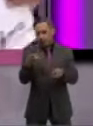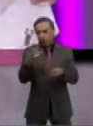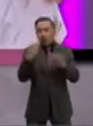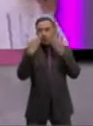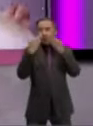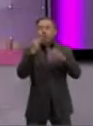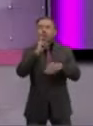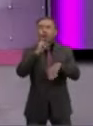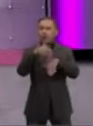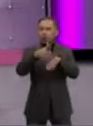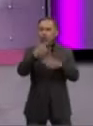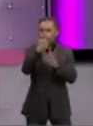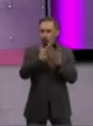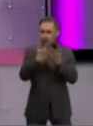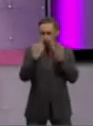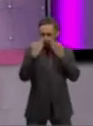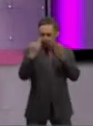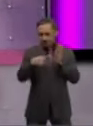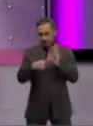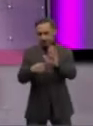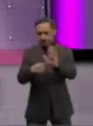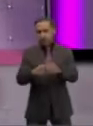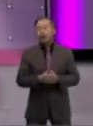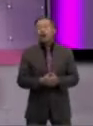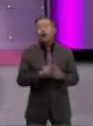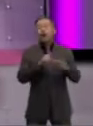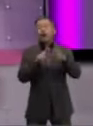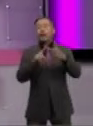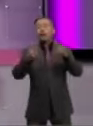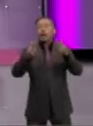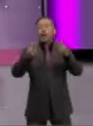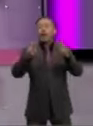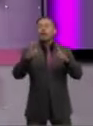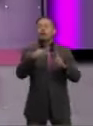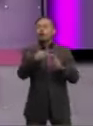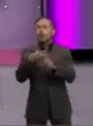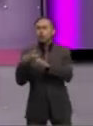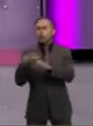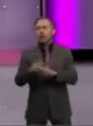ver. Secuestro, ¿cómo estamos en secuestro?